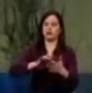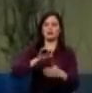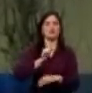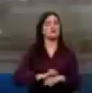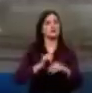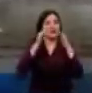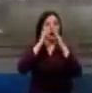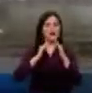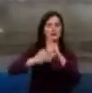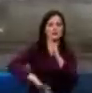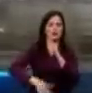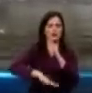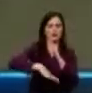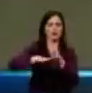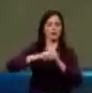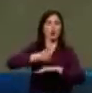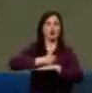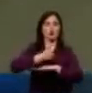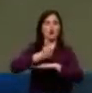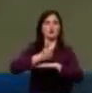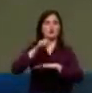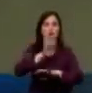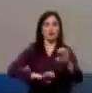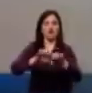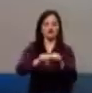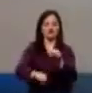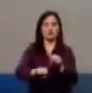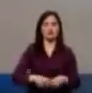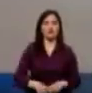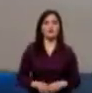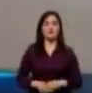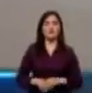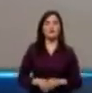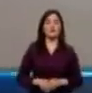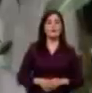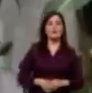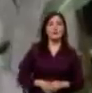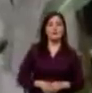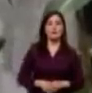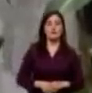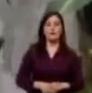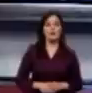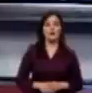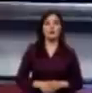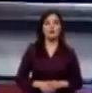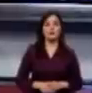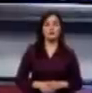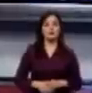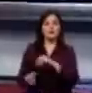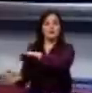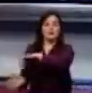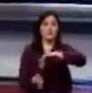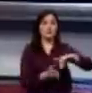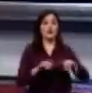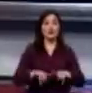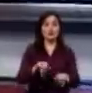también resultaron anegadas. Las autoridades evalúan los daños. En Cuenca, Iván Rodríguez, 24 horas. Es que